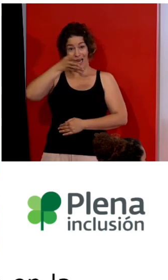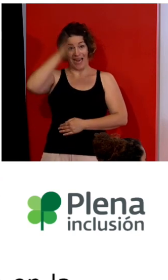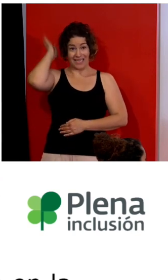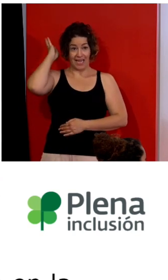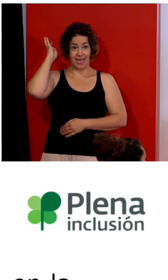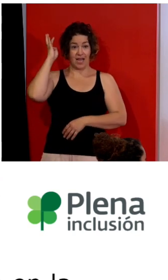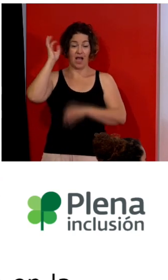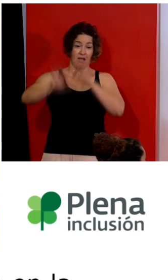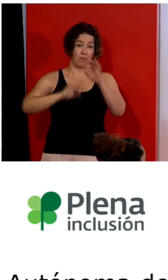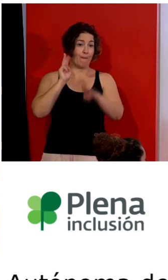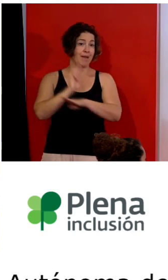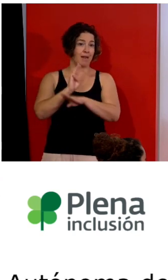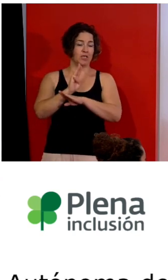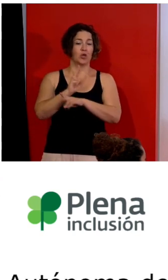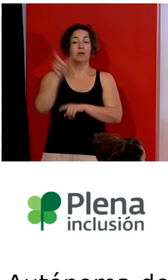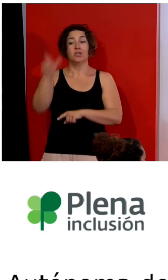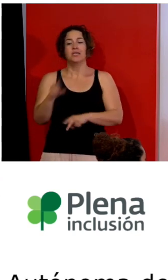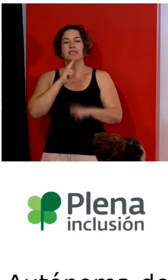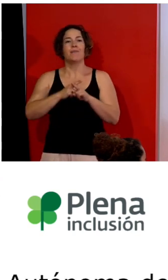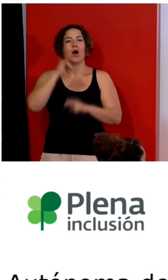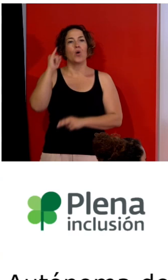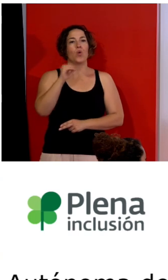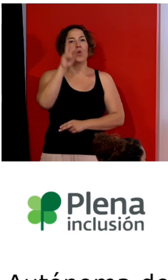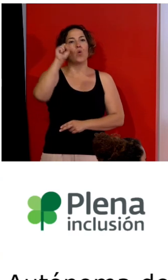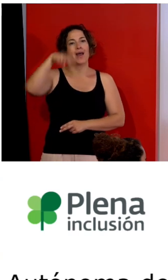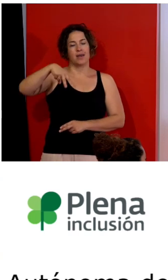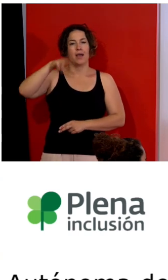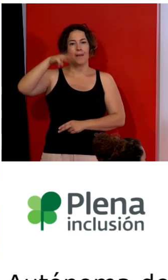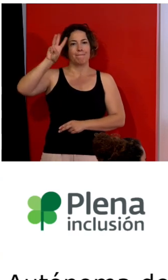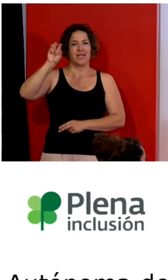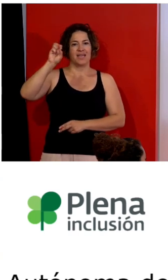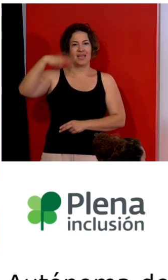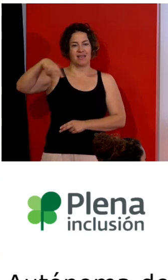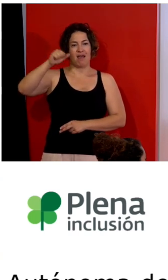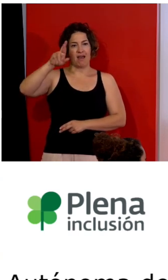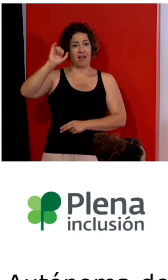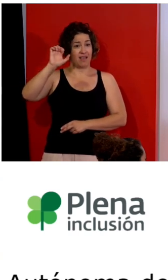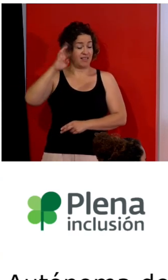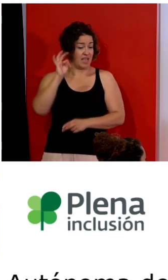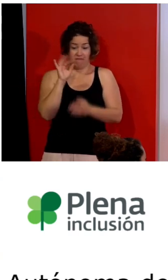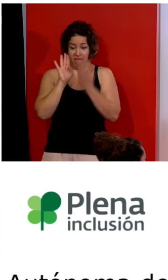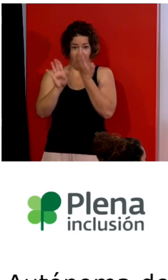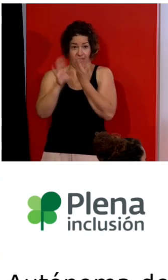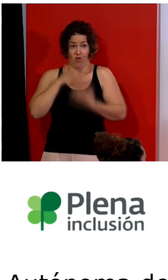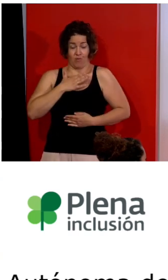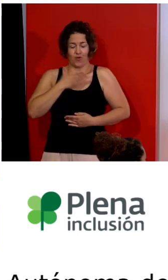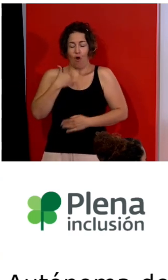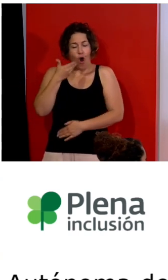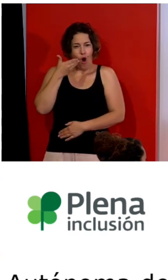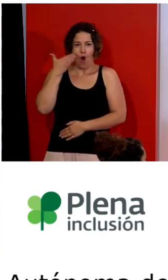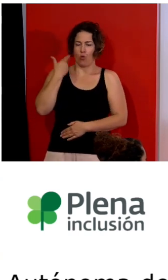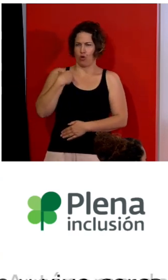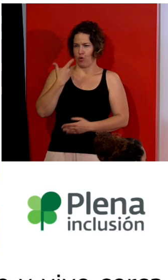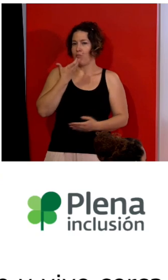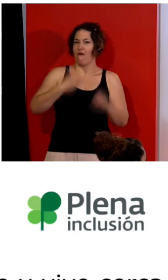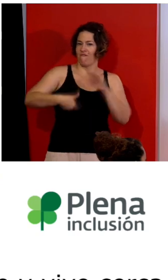nuestro Parlamento, es Juan Cañabate, y vive muy cerca de mi casa. El orgullo que yo siento cuando salgo